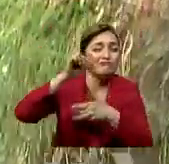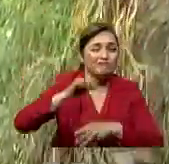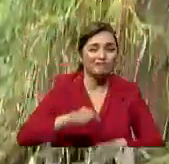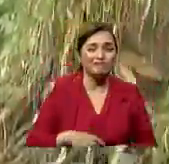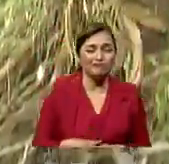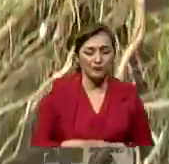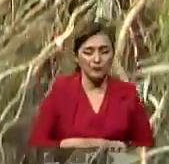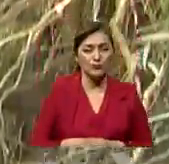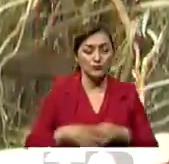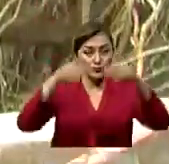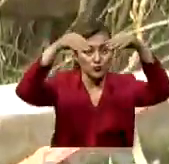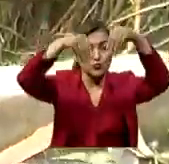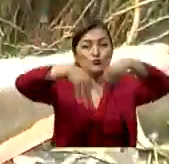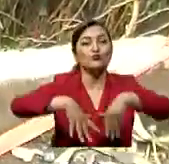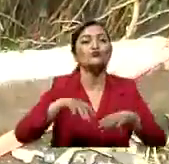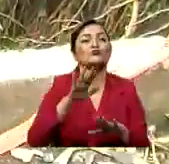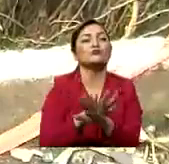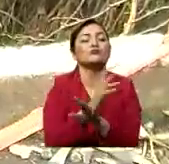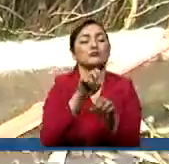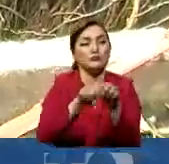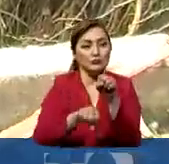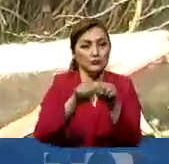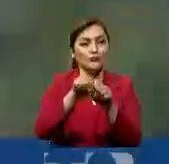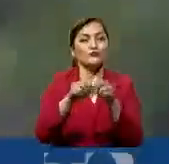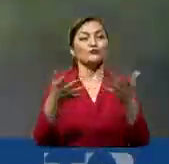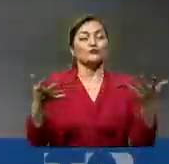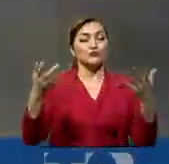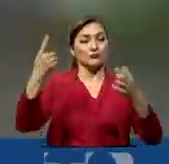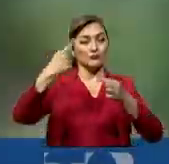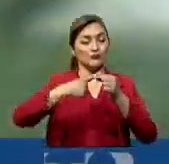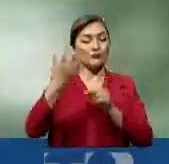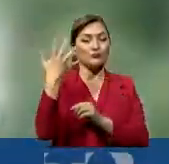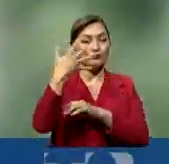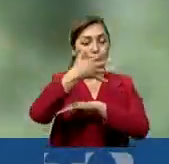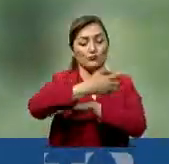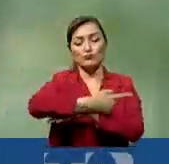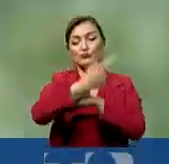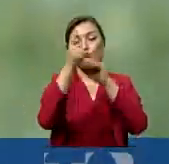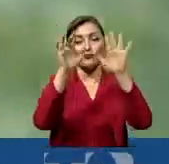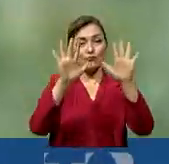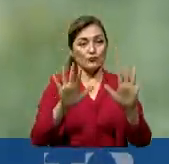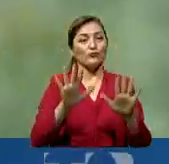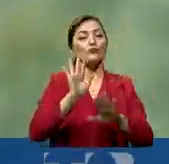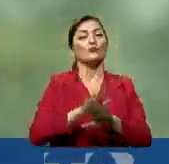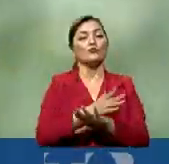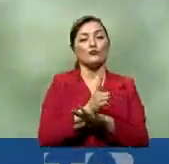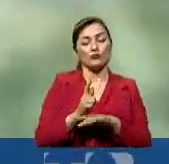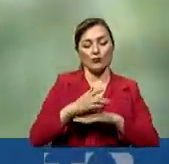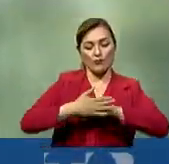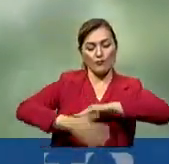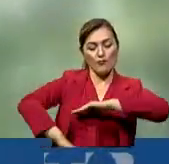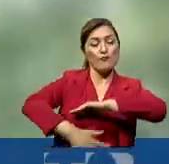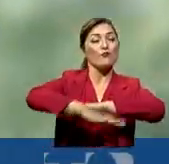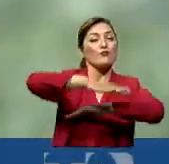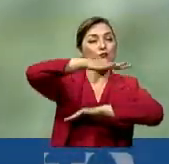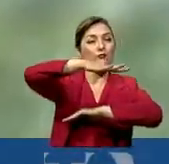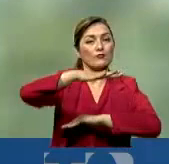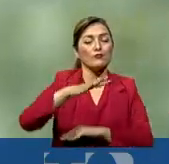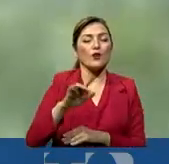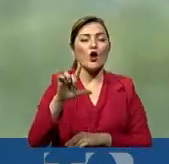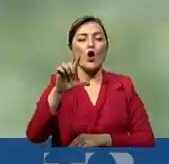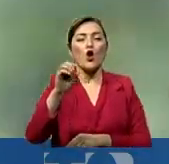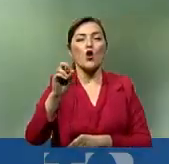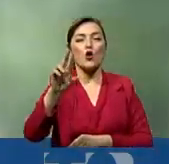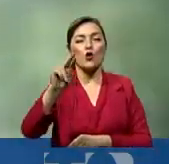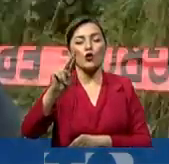La época invernal sigue causando daños en la ciudad. Hace 10 días la lluvia causó el desbordamiento de una quebrada en San Lorenzo,